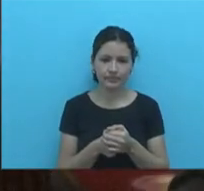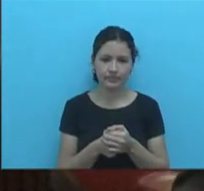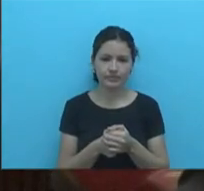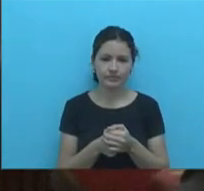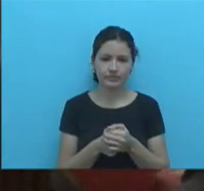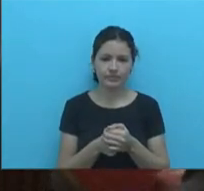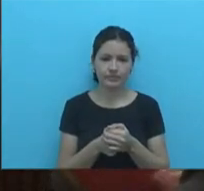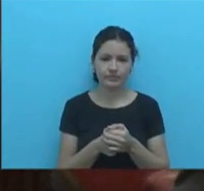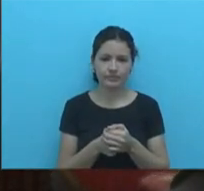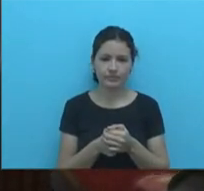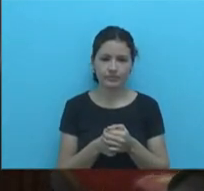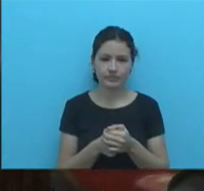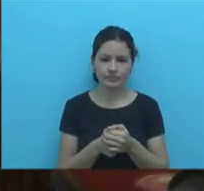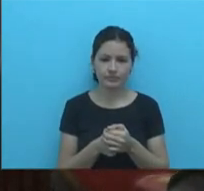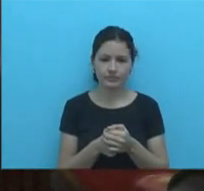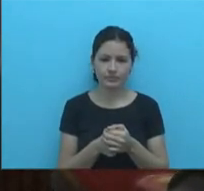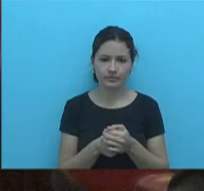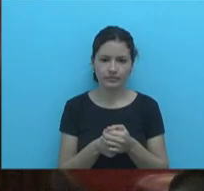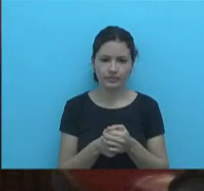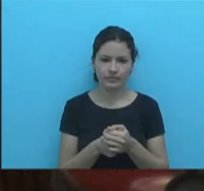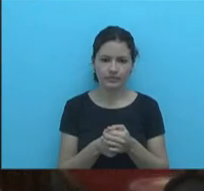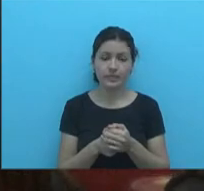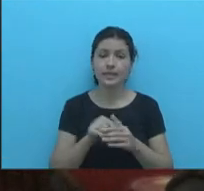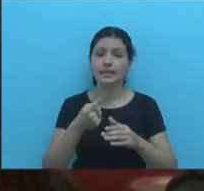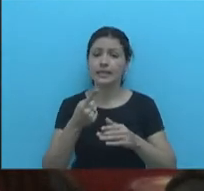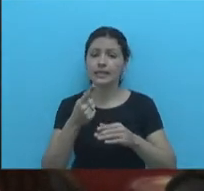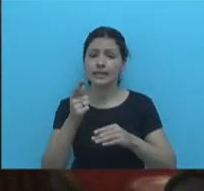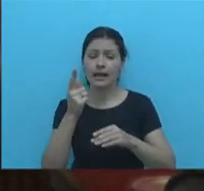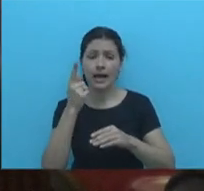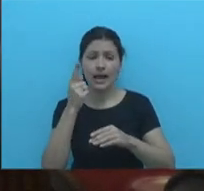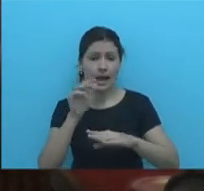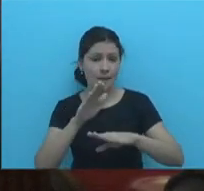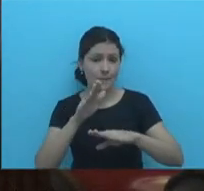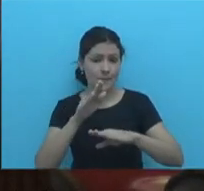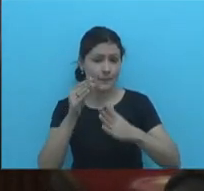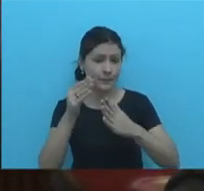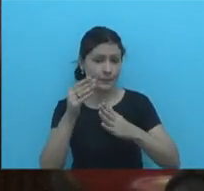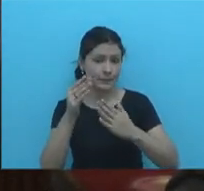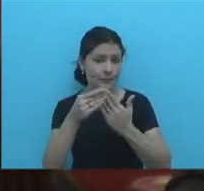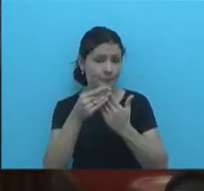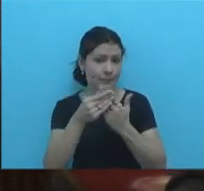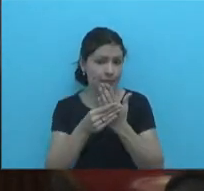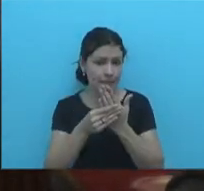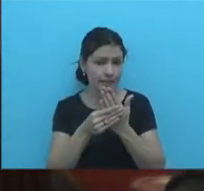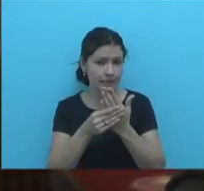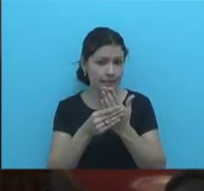etcétera. Va por cuenta propia. Después las autoridades. Eso, la idea es que